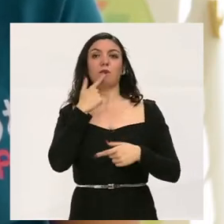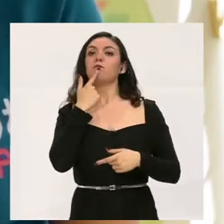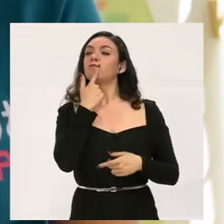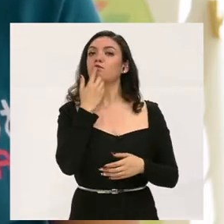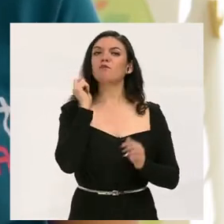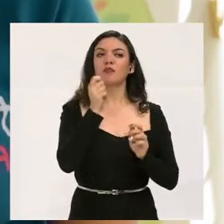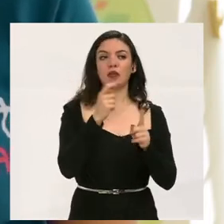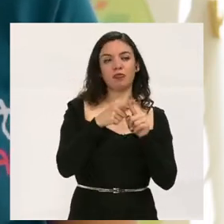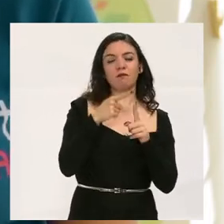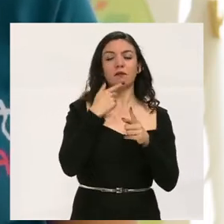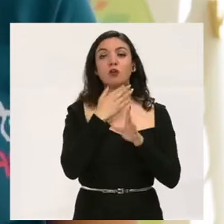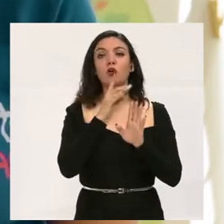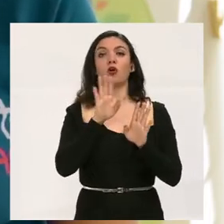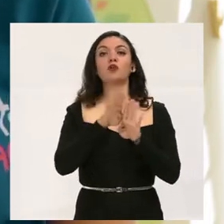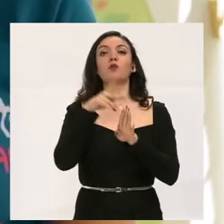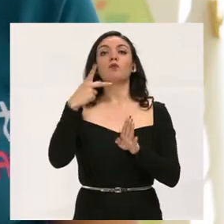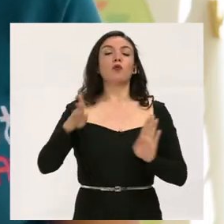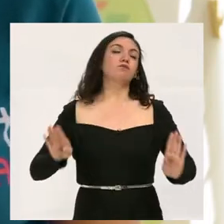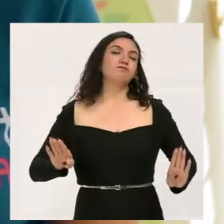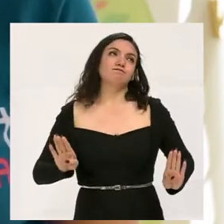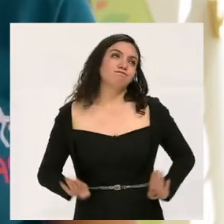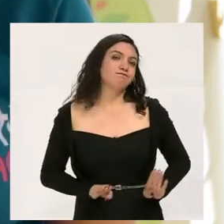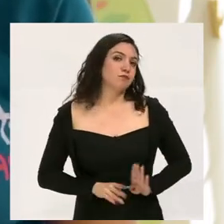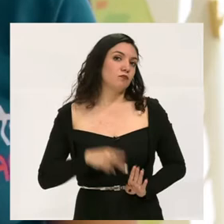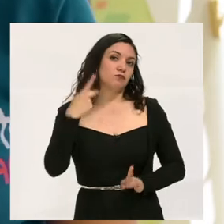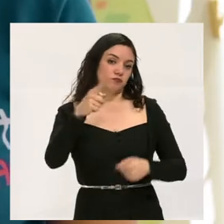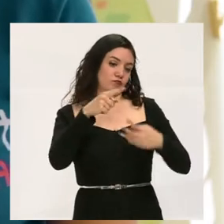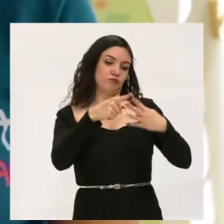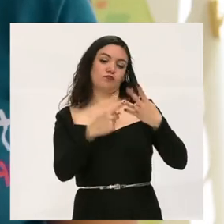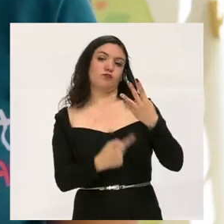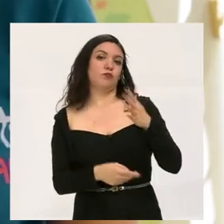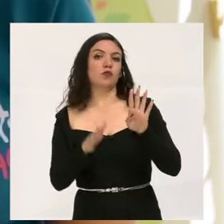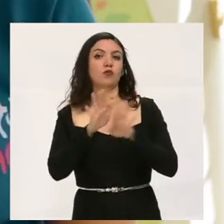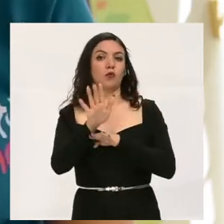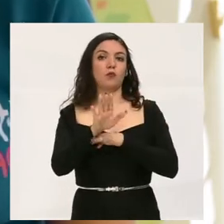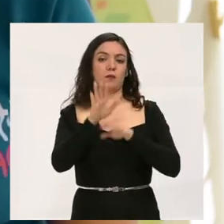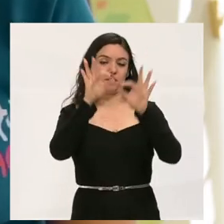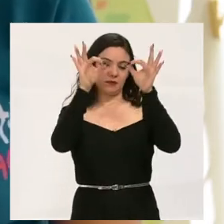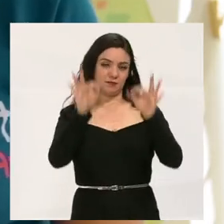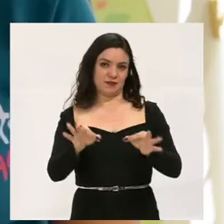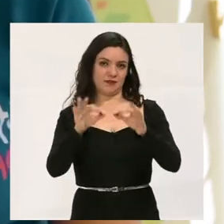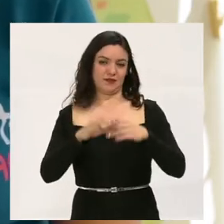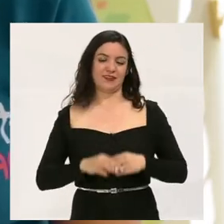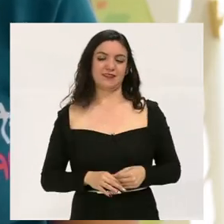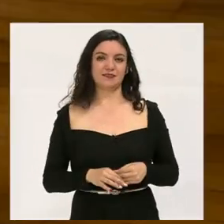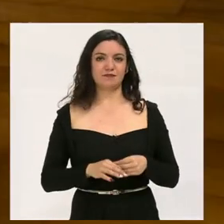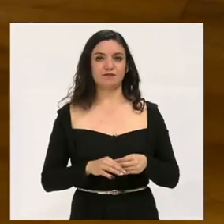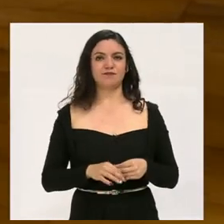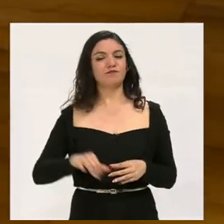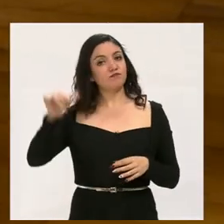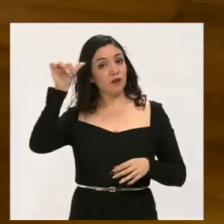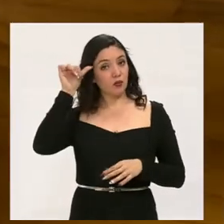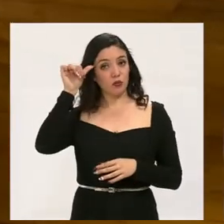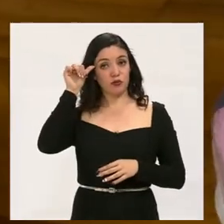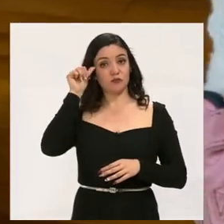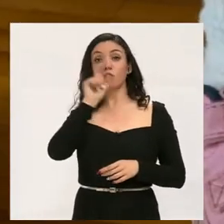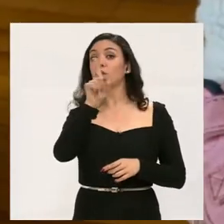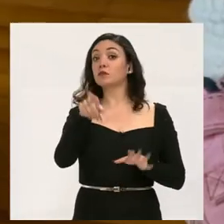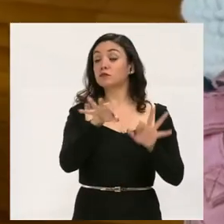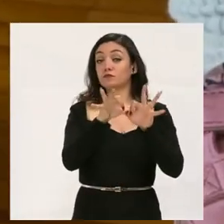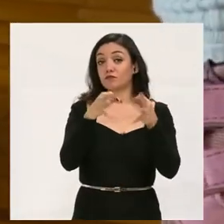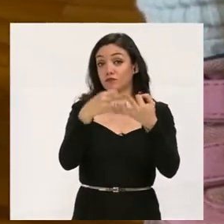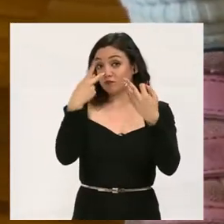sensoriales gustativas entonces es una alteración en estas cuatro áreas no estén muy específicas el